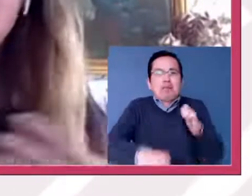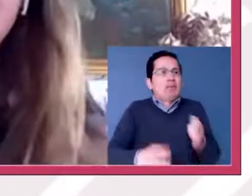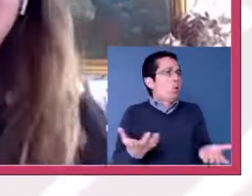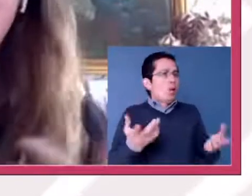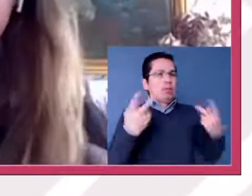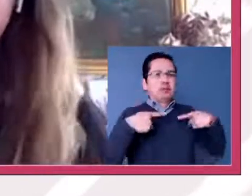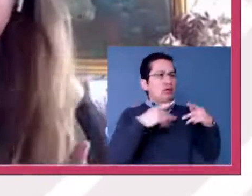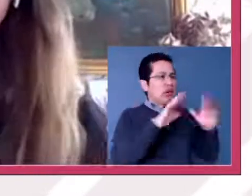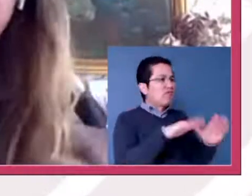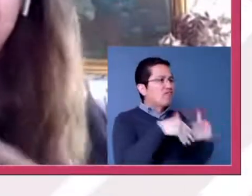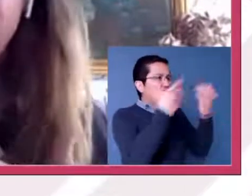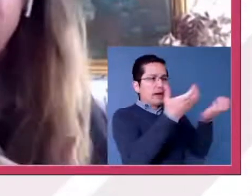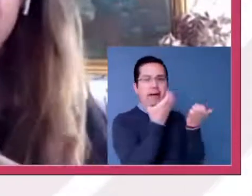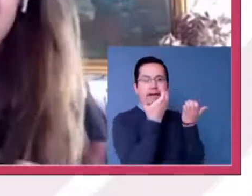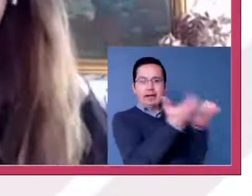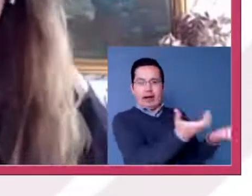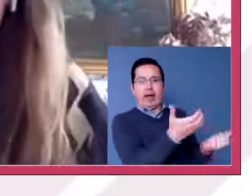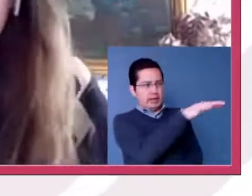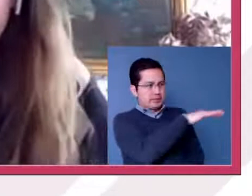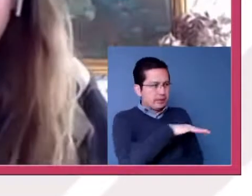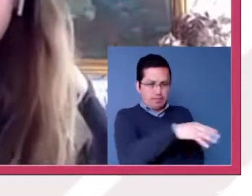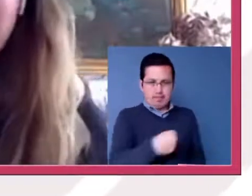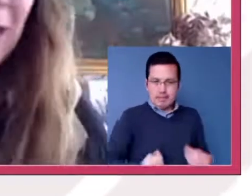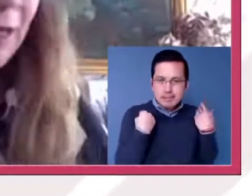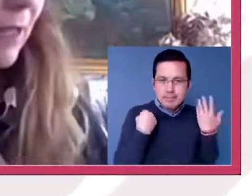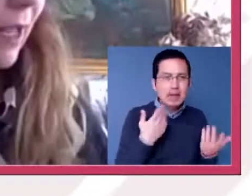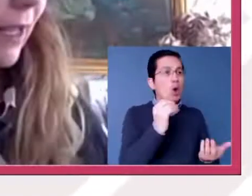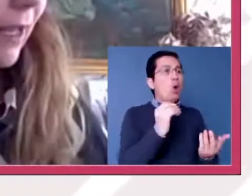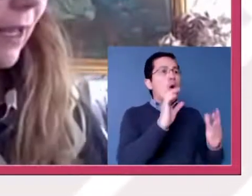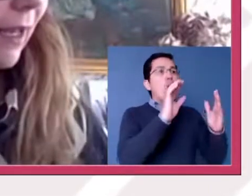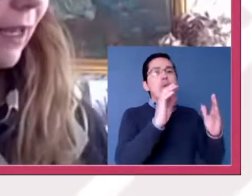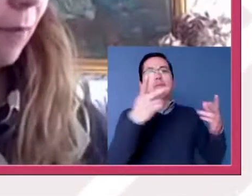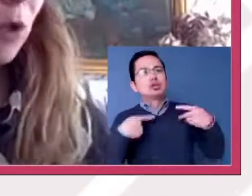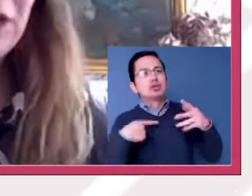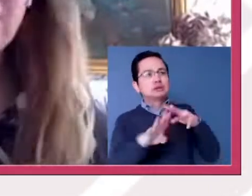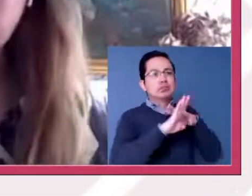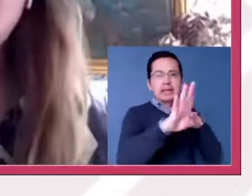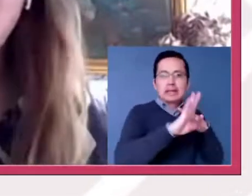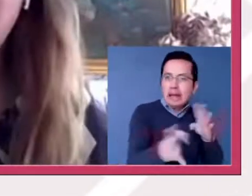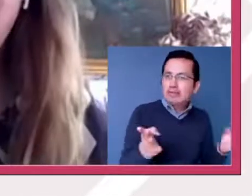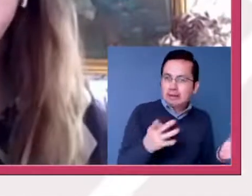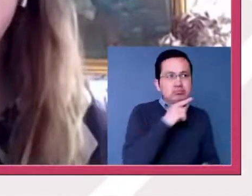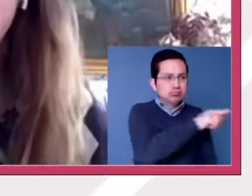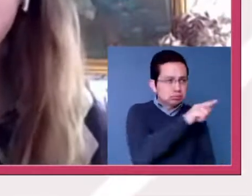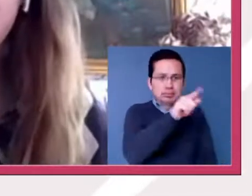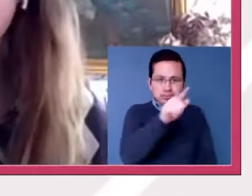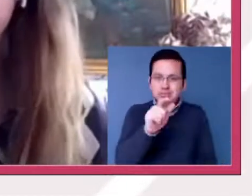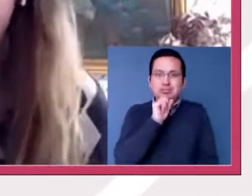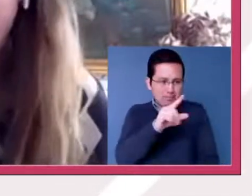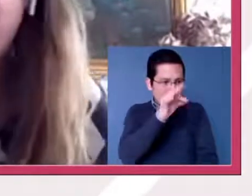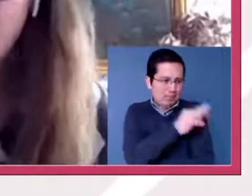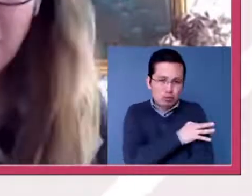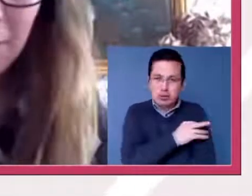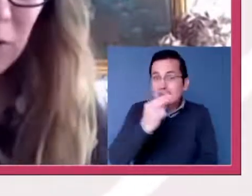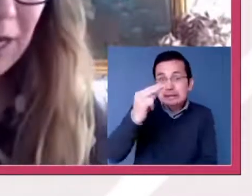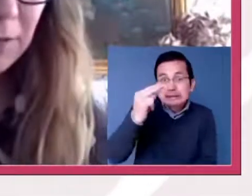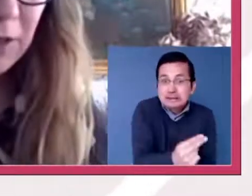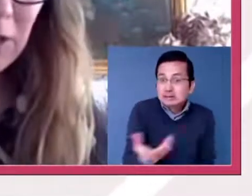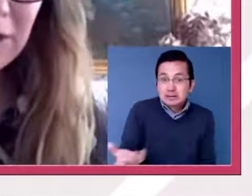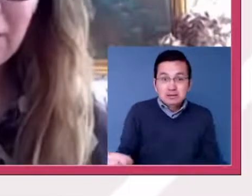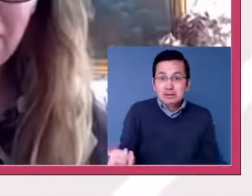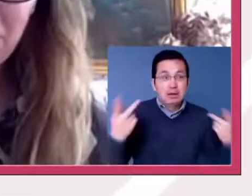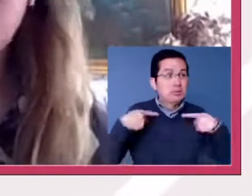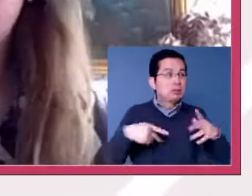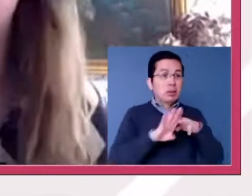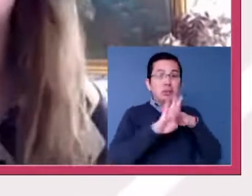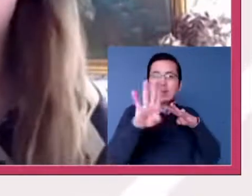en situación de movilidad, migrantes, que necesitan estar protegidos con mayor grado, digamos, que las